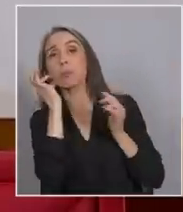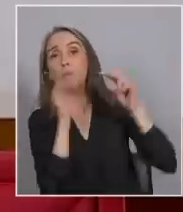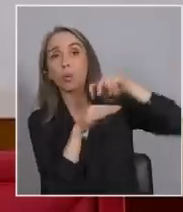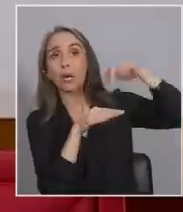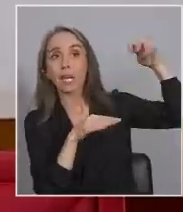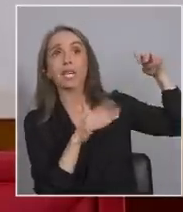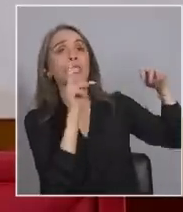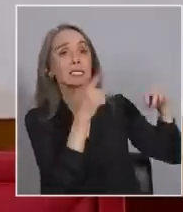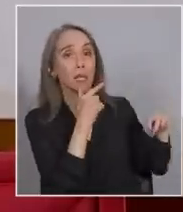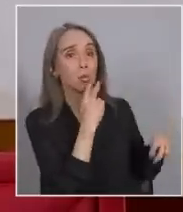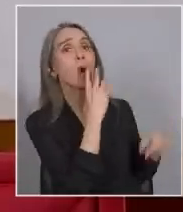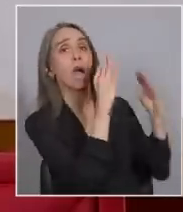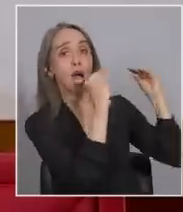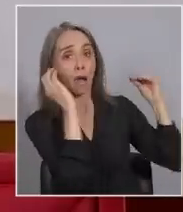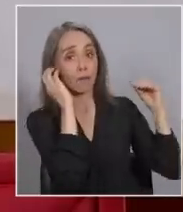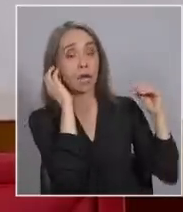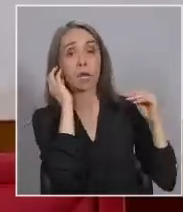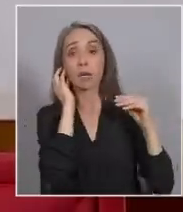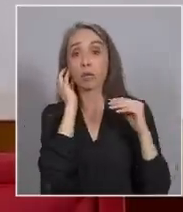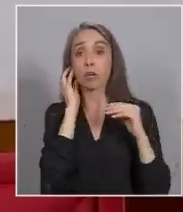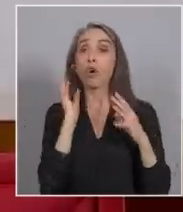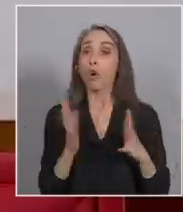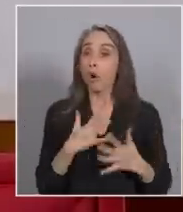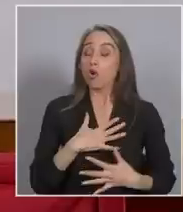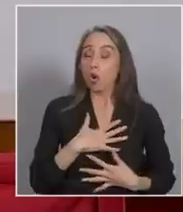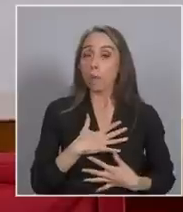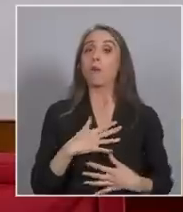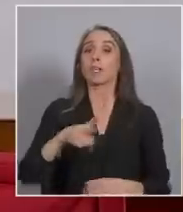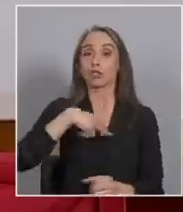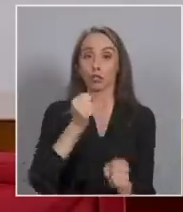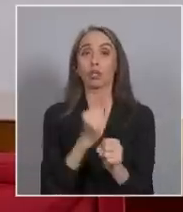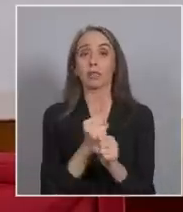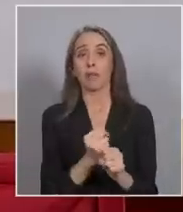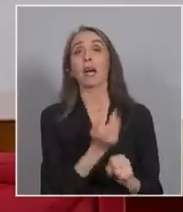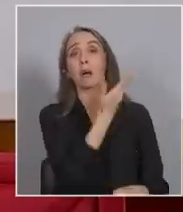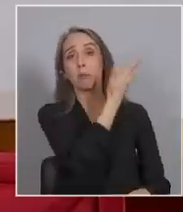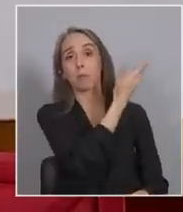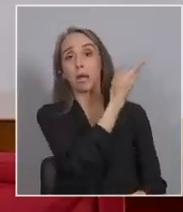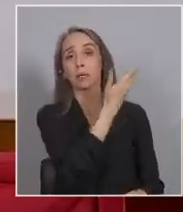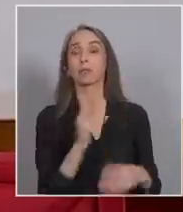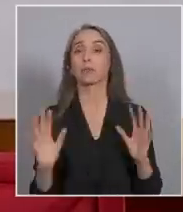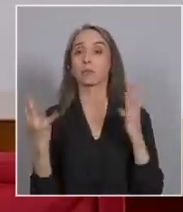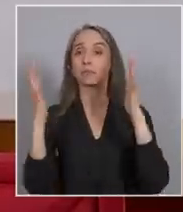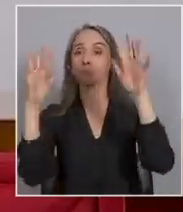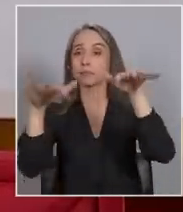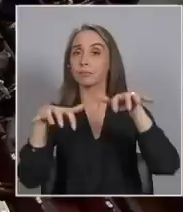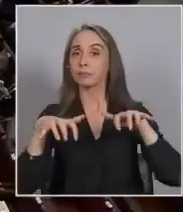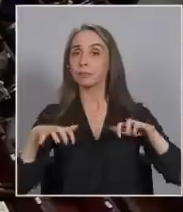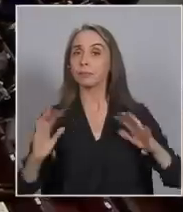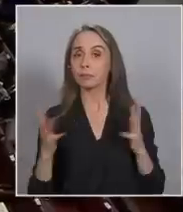que no solamente nos conmueve, sino que estamos trabajando para ello.